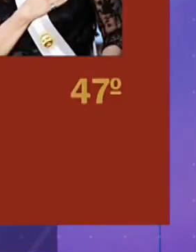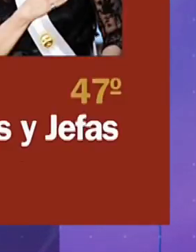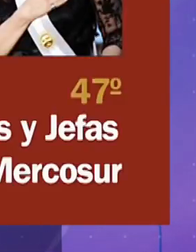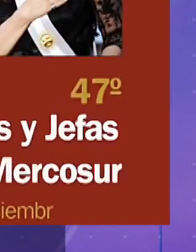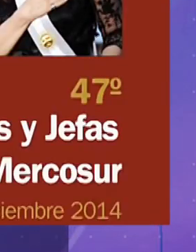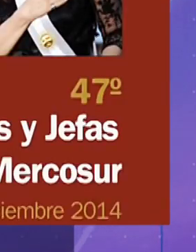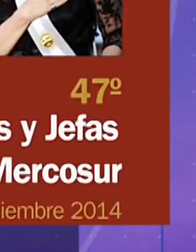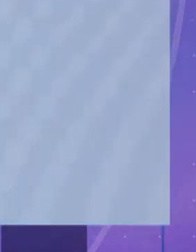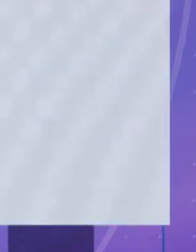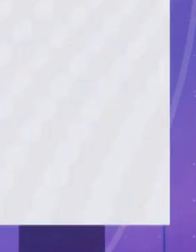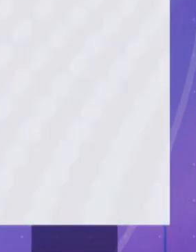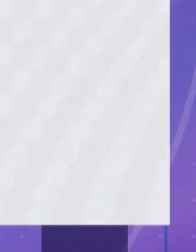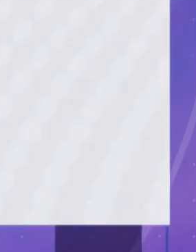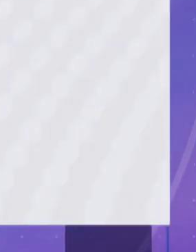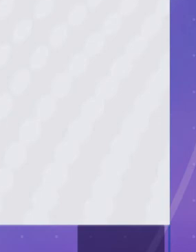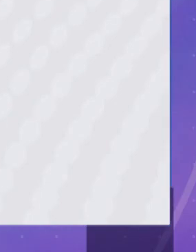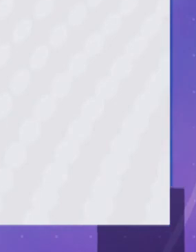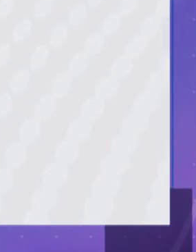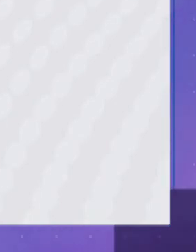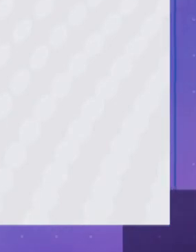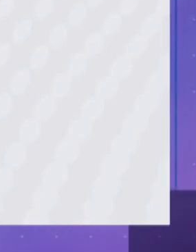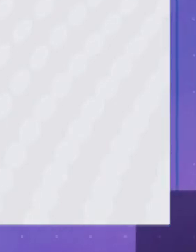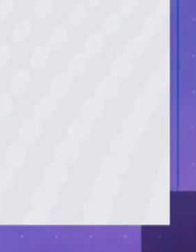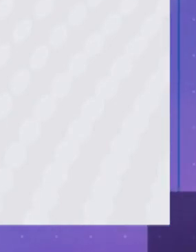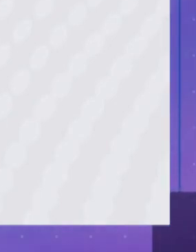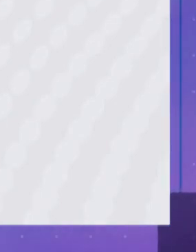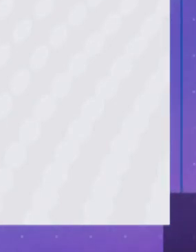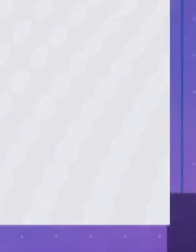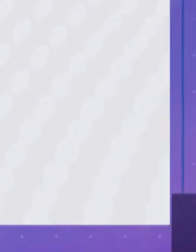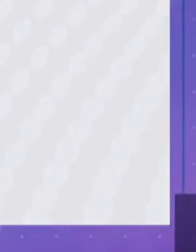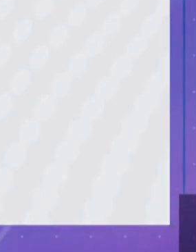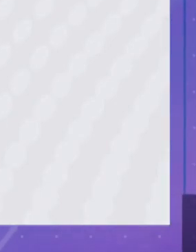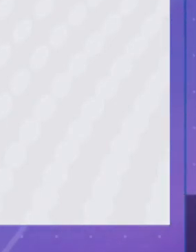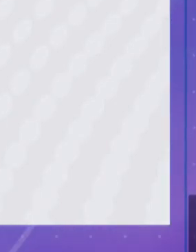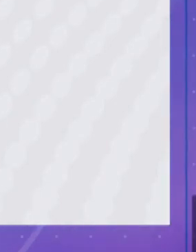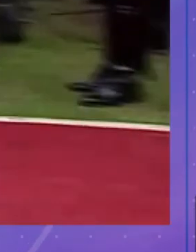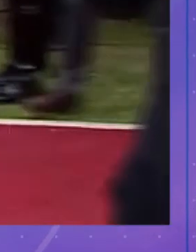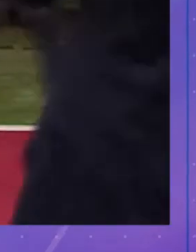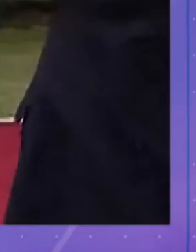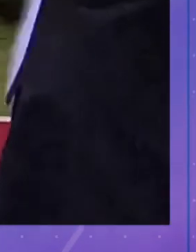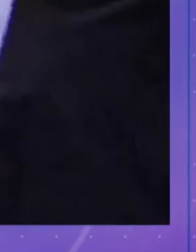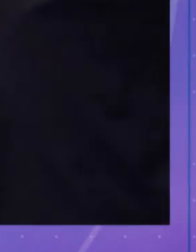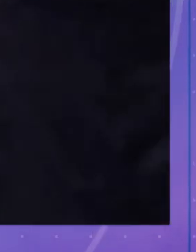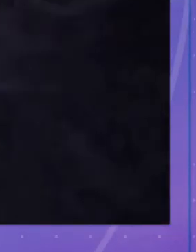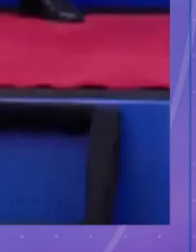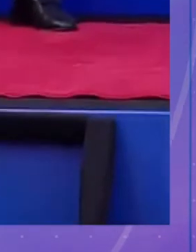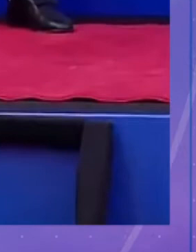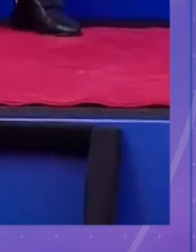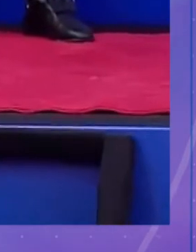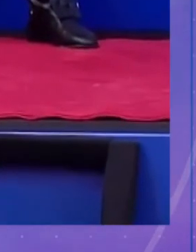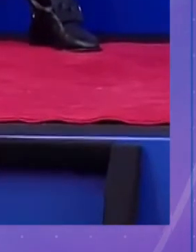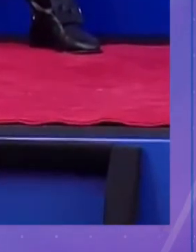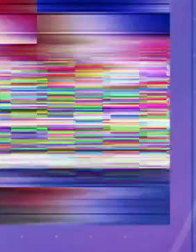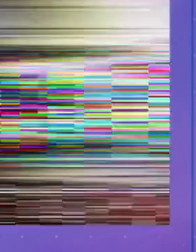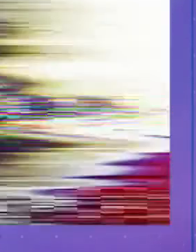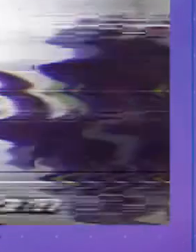los holdouts, declaración para promover el establecimiento de una zona económica complementaria al Mercosur junto con el Caribe. Además,